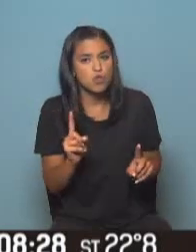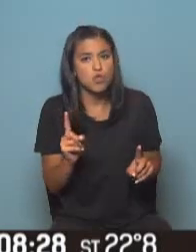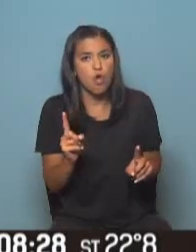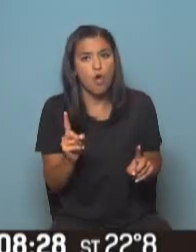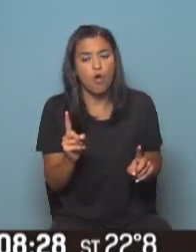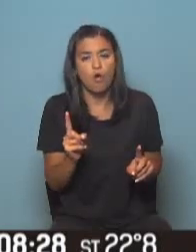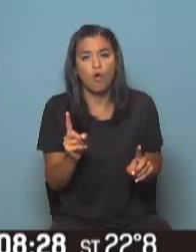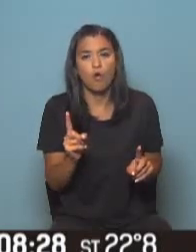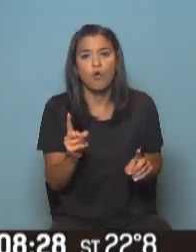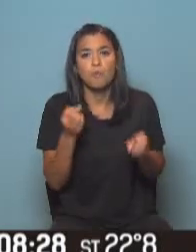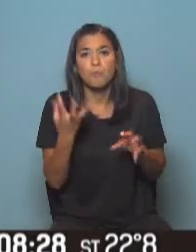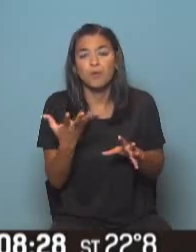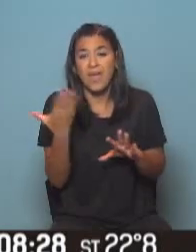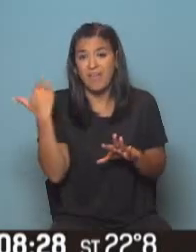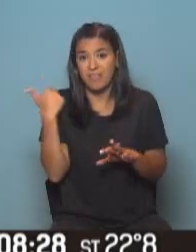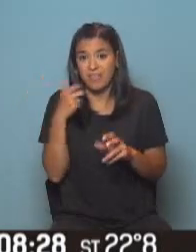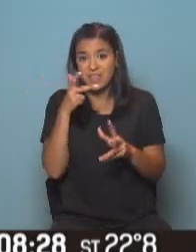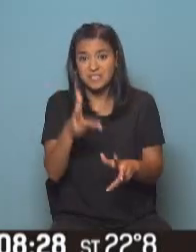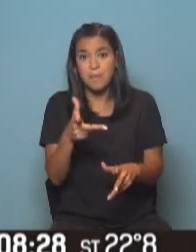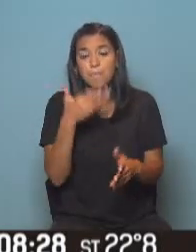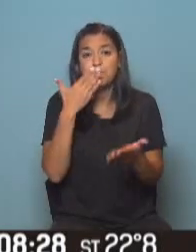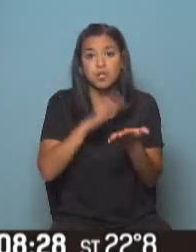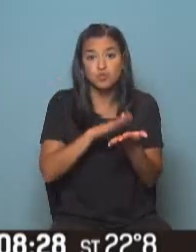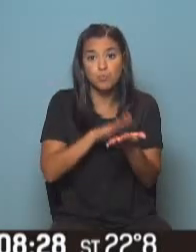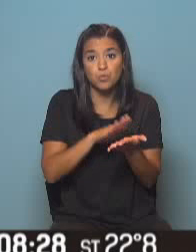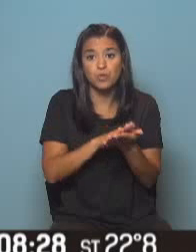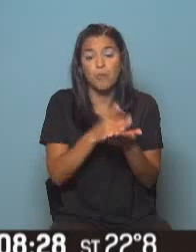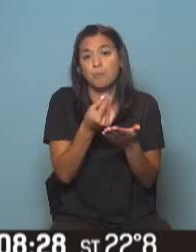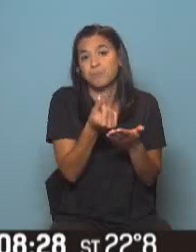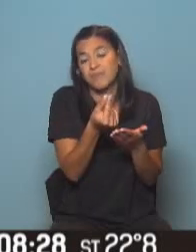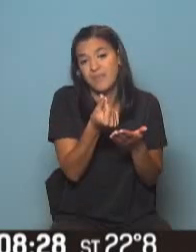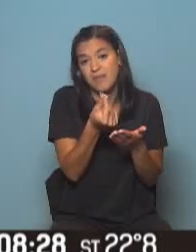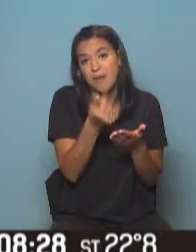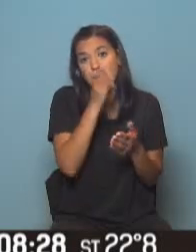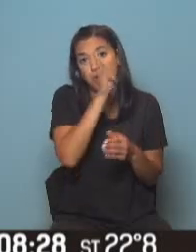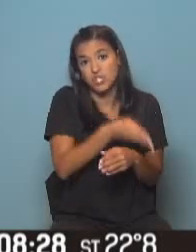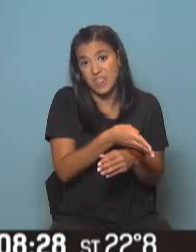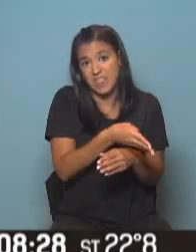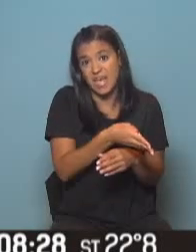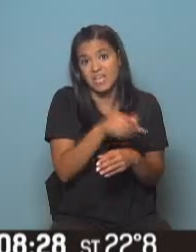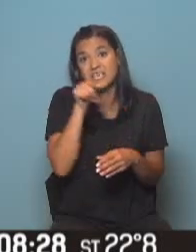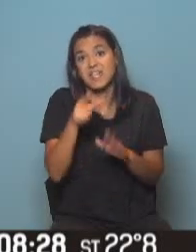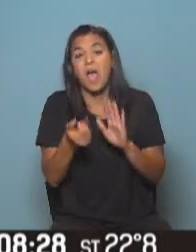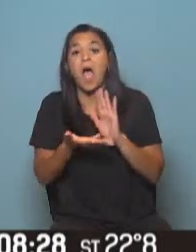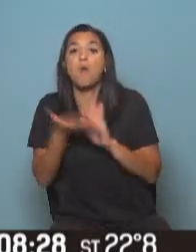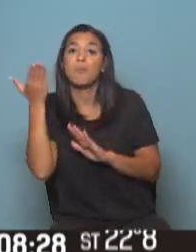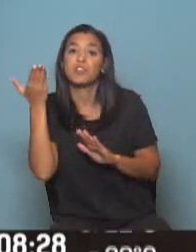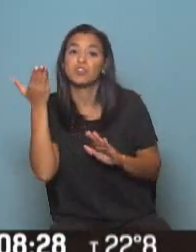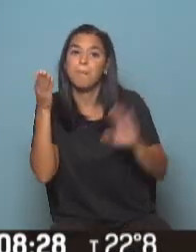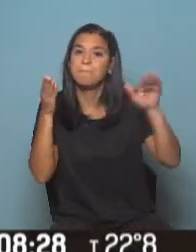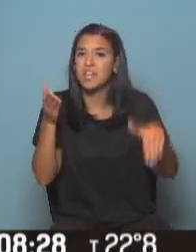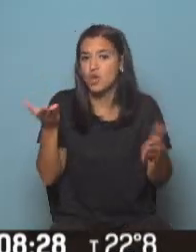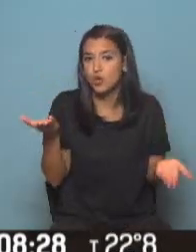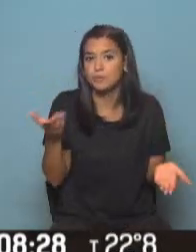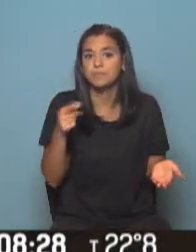esperaban porque lo que se dice es que estaba presupuestado una un este porcentaje y ese aumento fue menor Mira